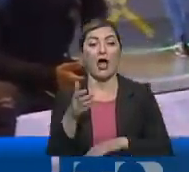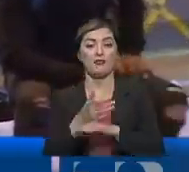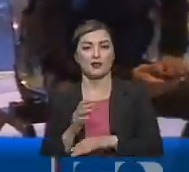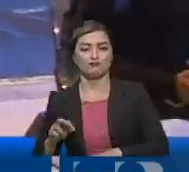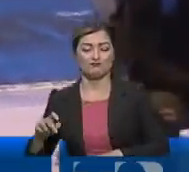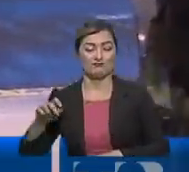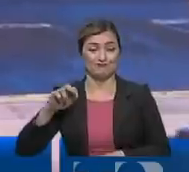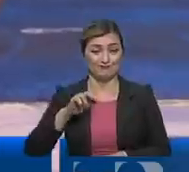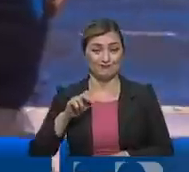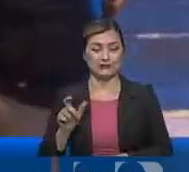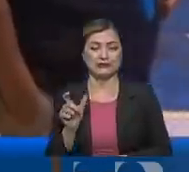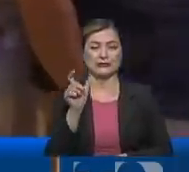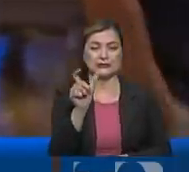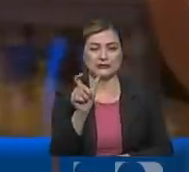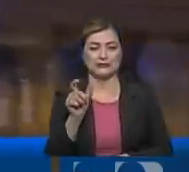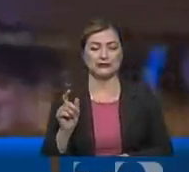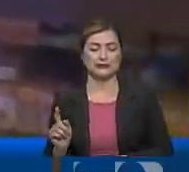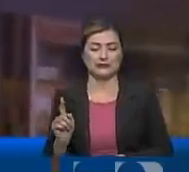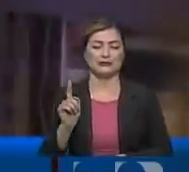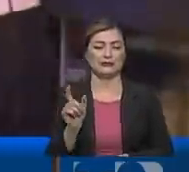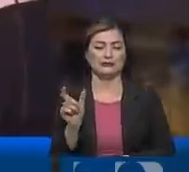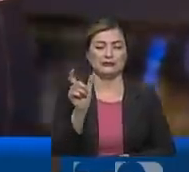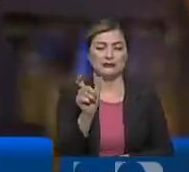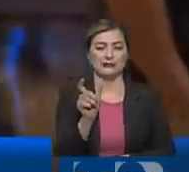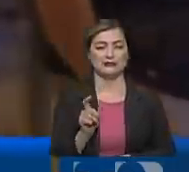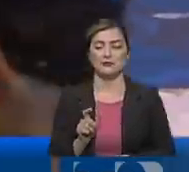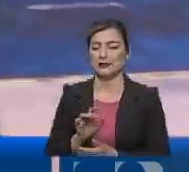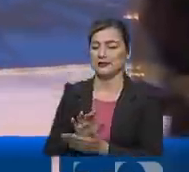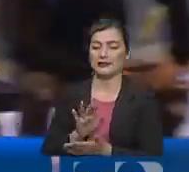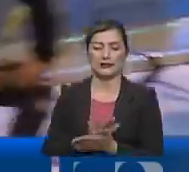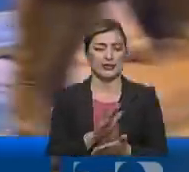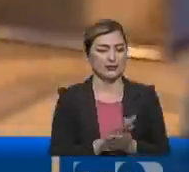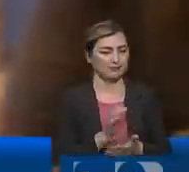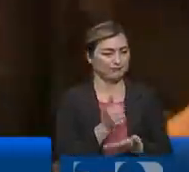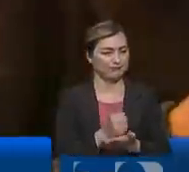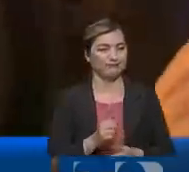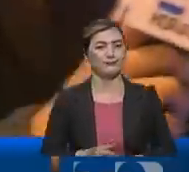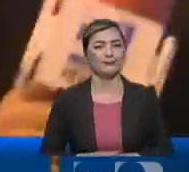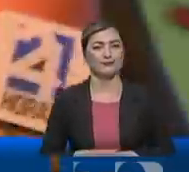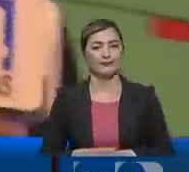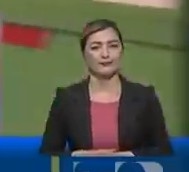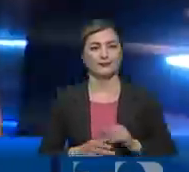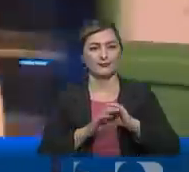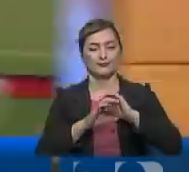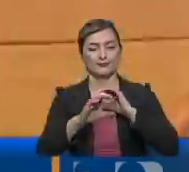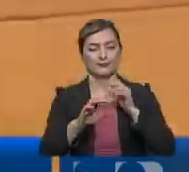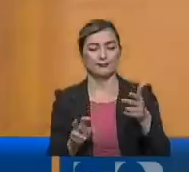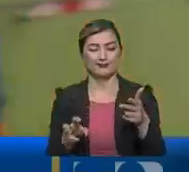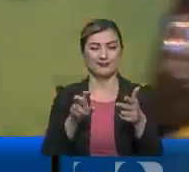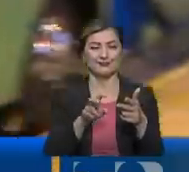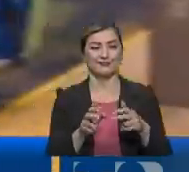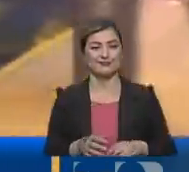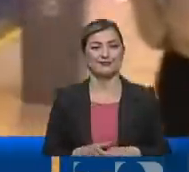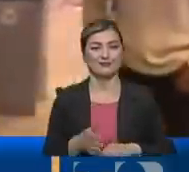nosotros también poder estar tranquilos y poder ayudarnos ahí. Perfecto, vamos a subirnos a esta unidad antes de que